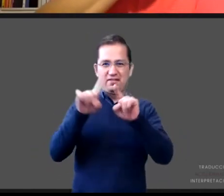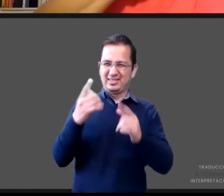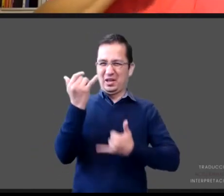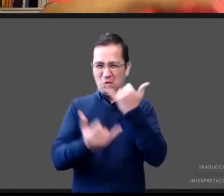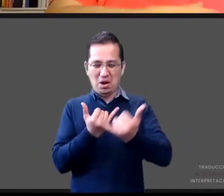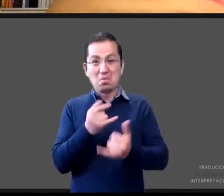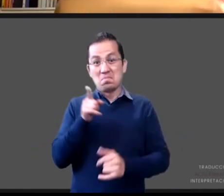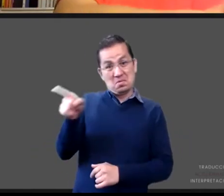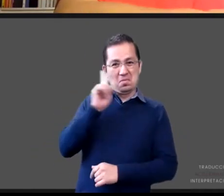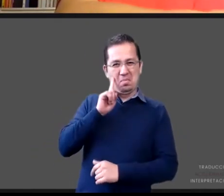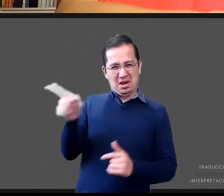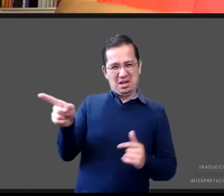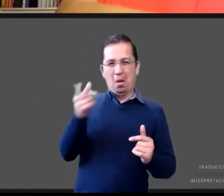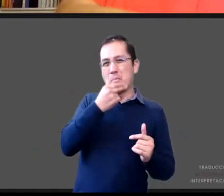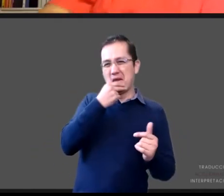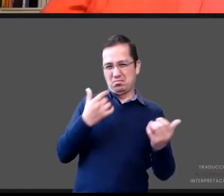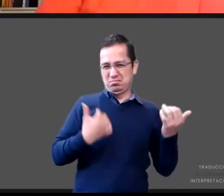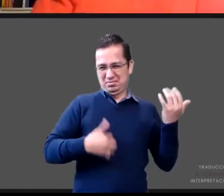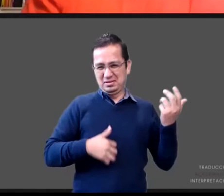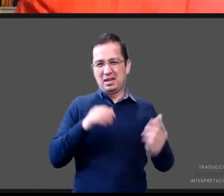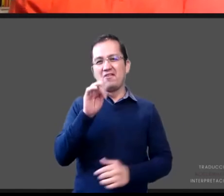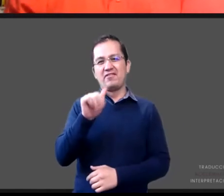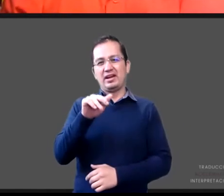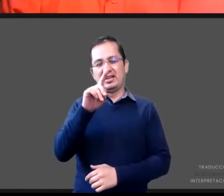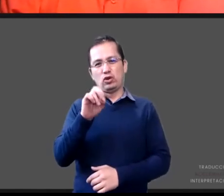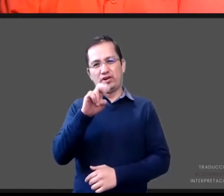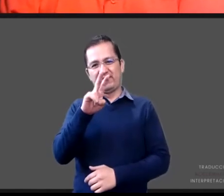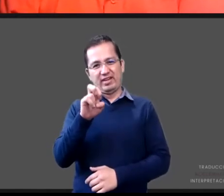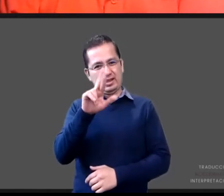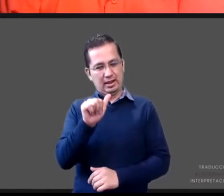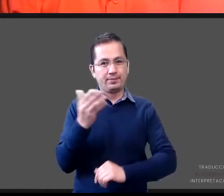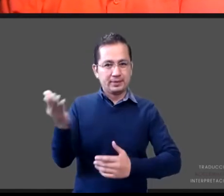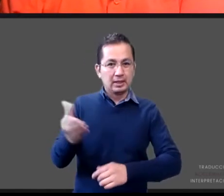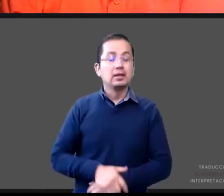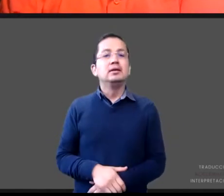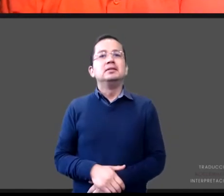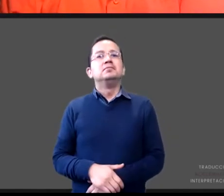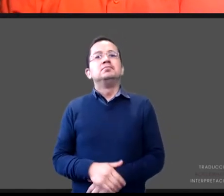Rivera Calderón. Luis, por favor, si quieres comentar sobre el tema de participación.